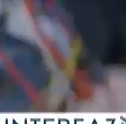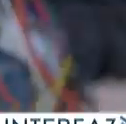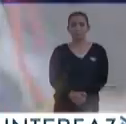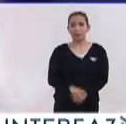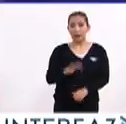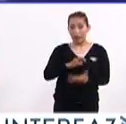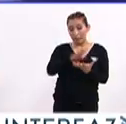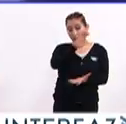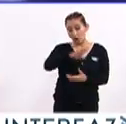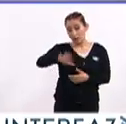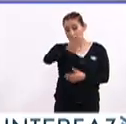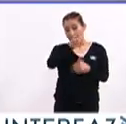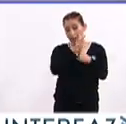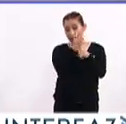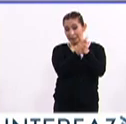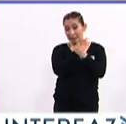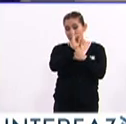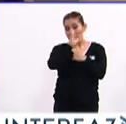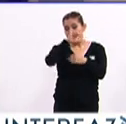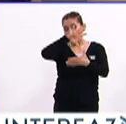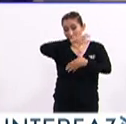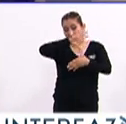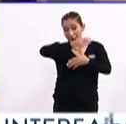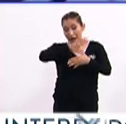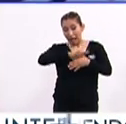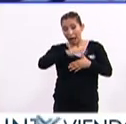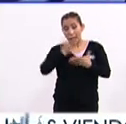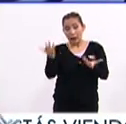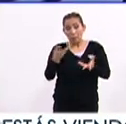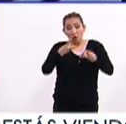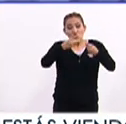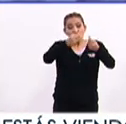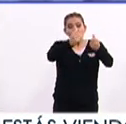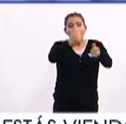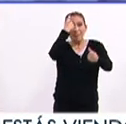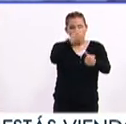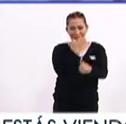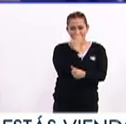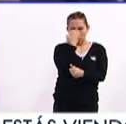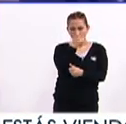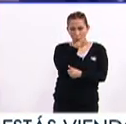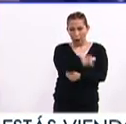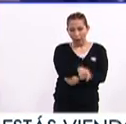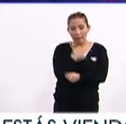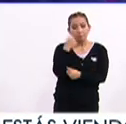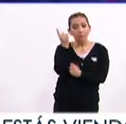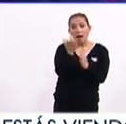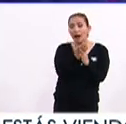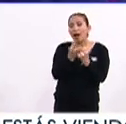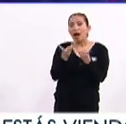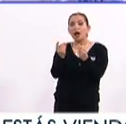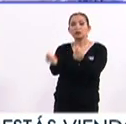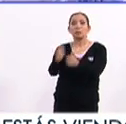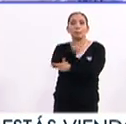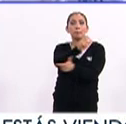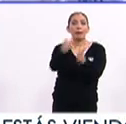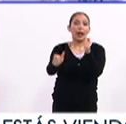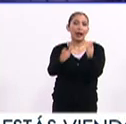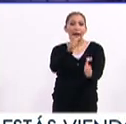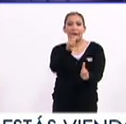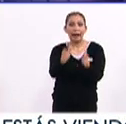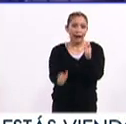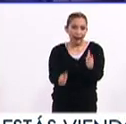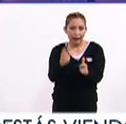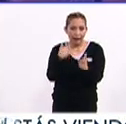En la mayoría de países iberoamericanos, una gran parte del gasto en centros educativos se destina al gasto corriente, es